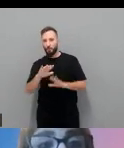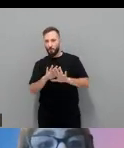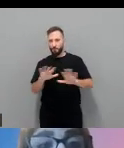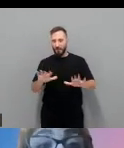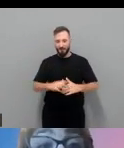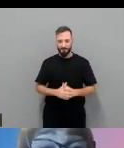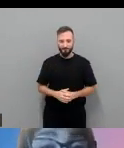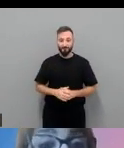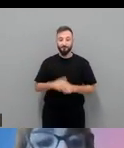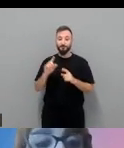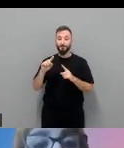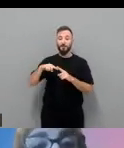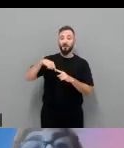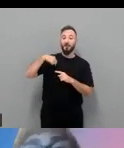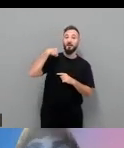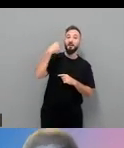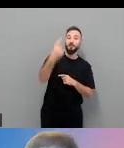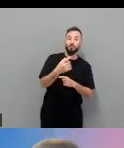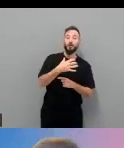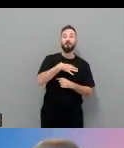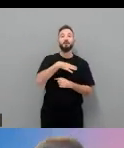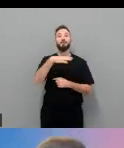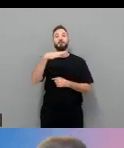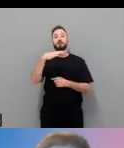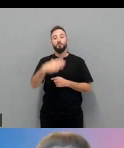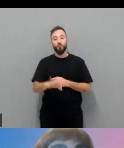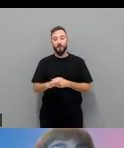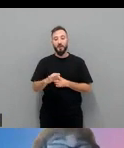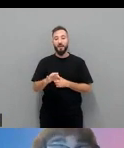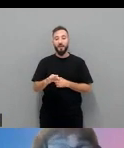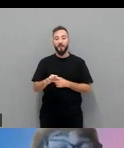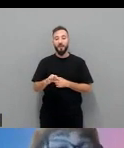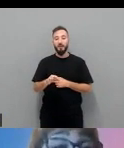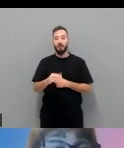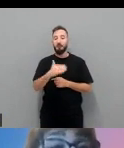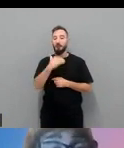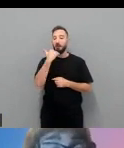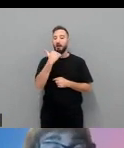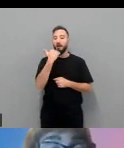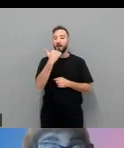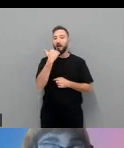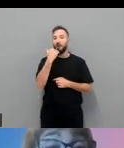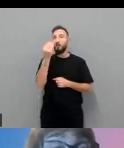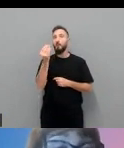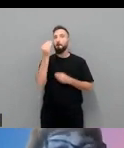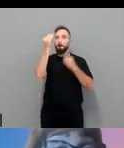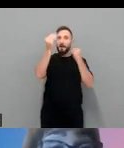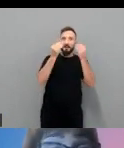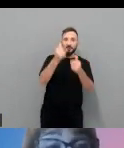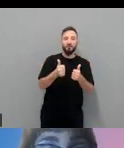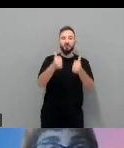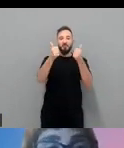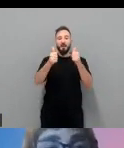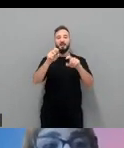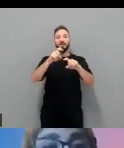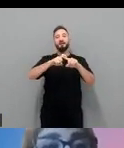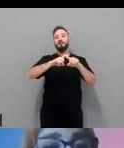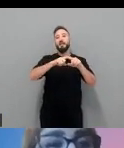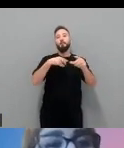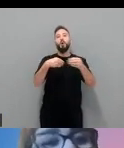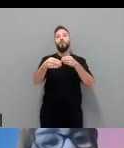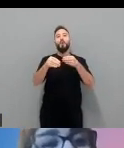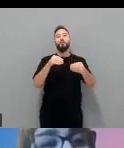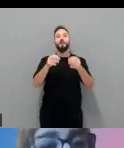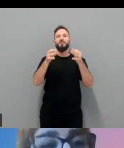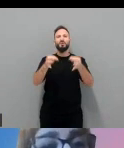luego, cabría la posibilidad de plantearnos, pues, alguna consideración más del tipo documental, que es la parte más larga